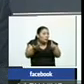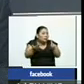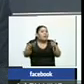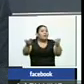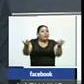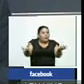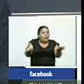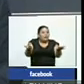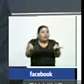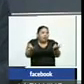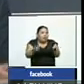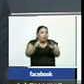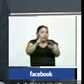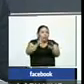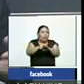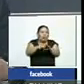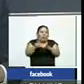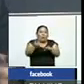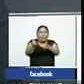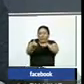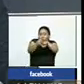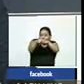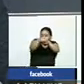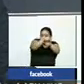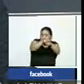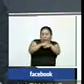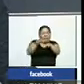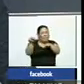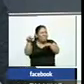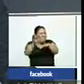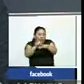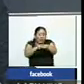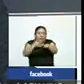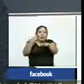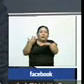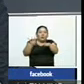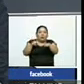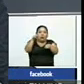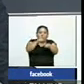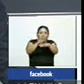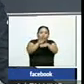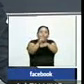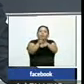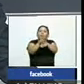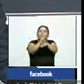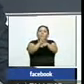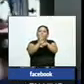hizo que pasaran un muy mal rato los pasajeros de esta unidad de transporte colectivo.